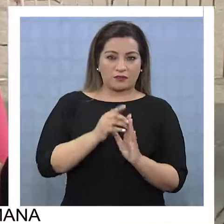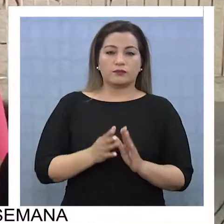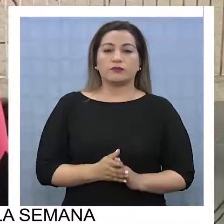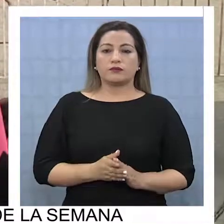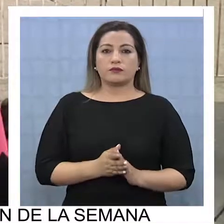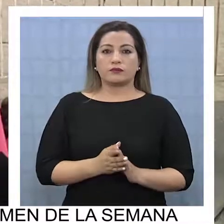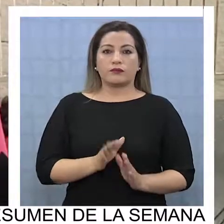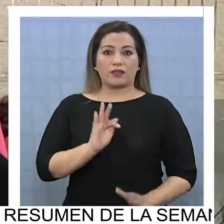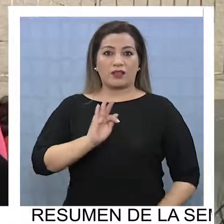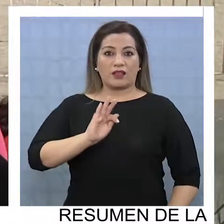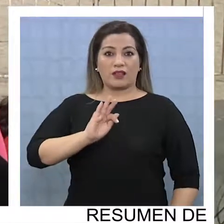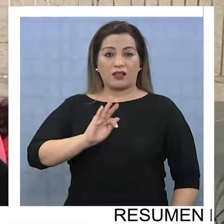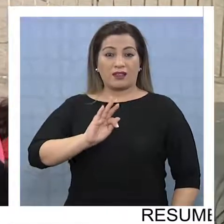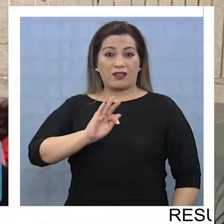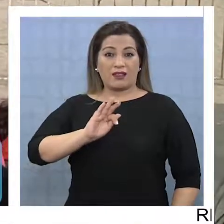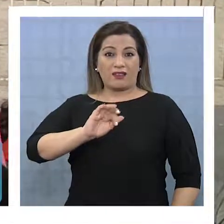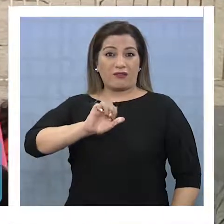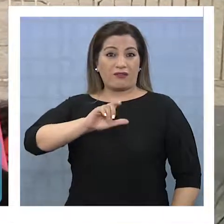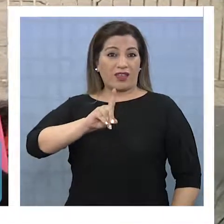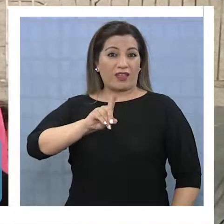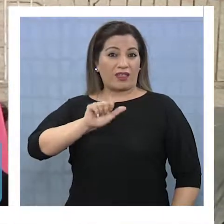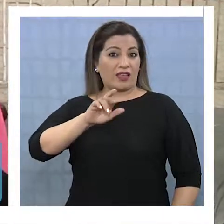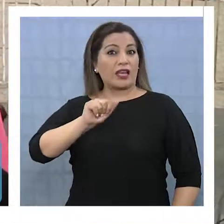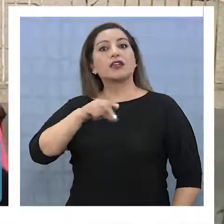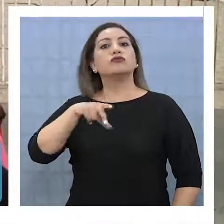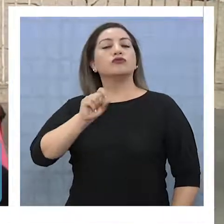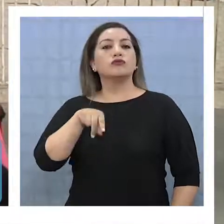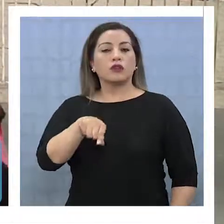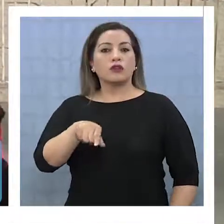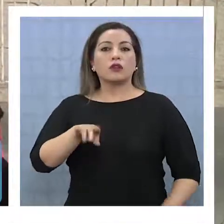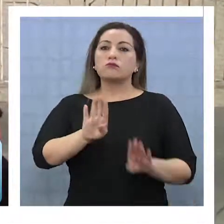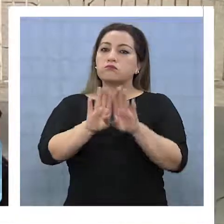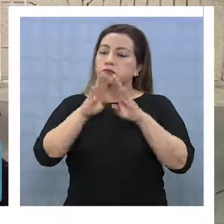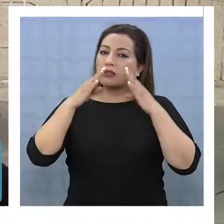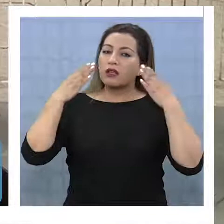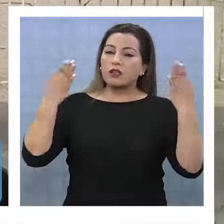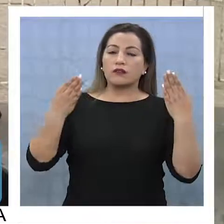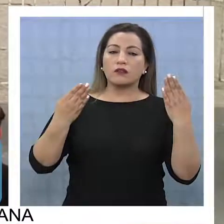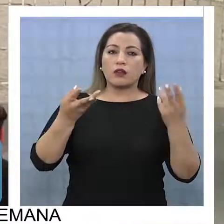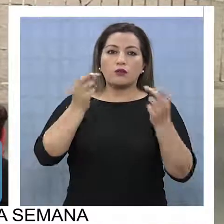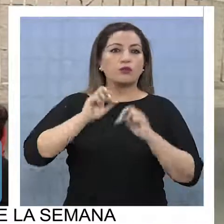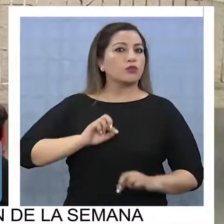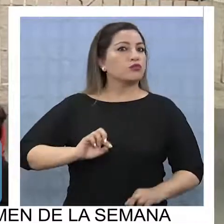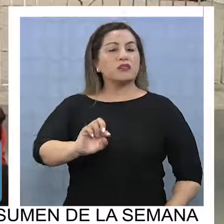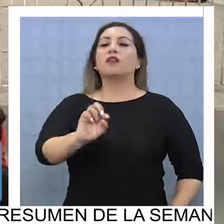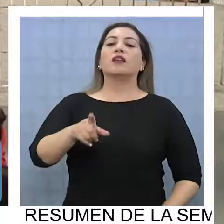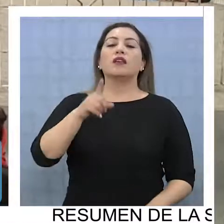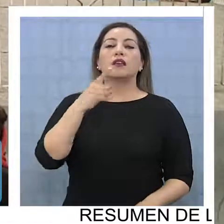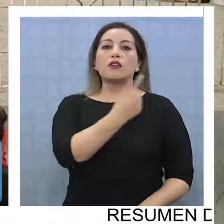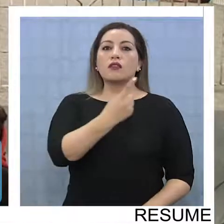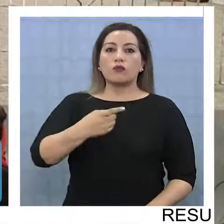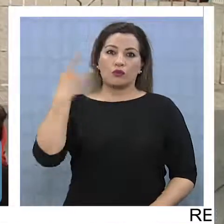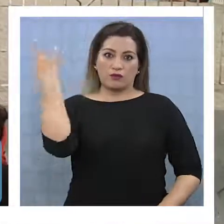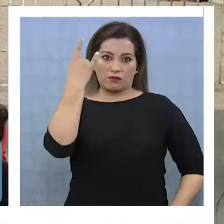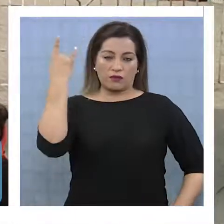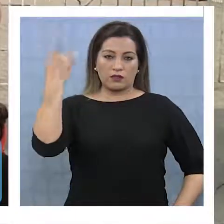Federación Nacional Universitaria de Deportes, cierto, deja abierta la opción de que cada universidad pueda